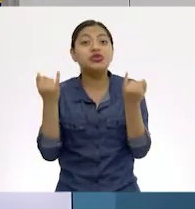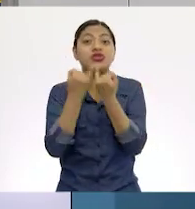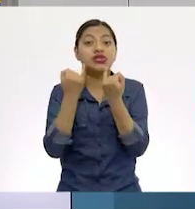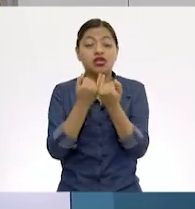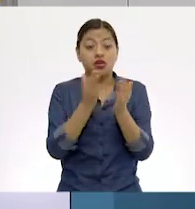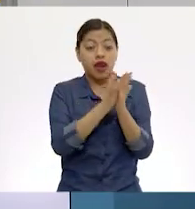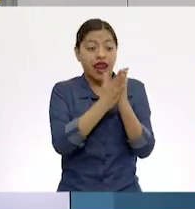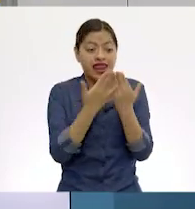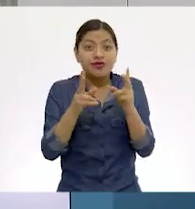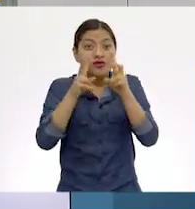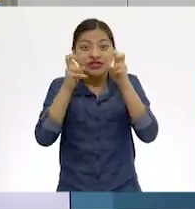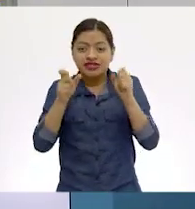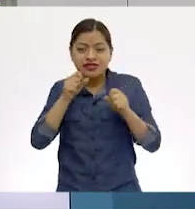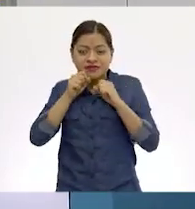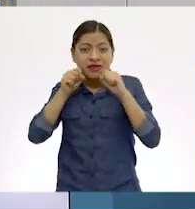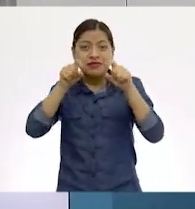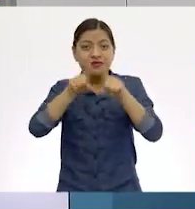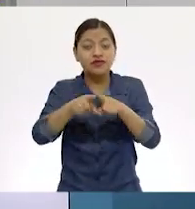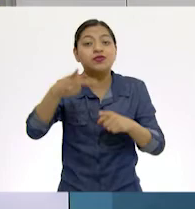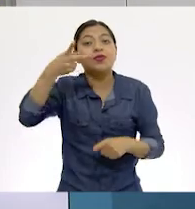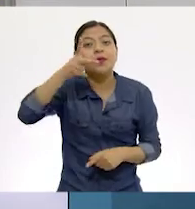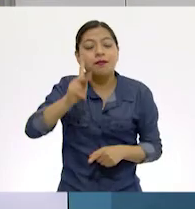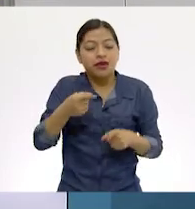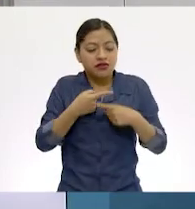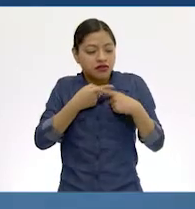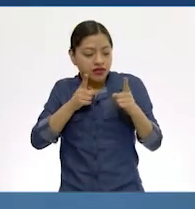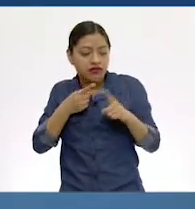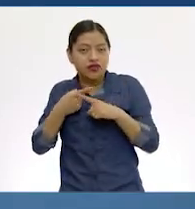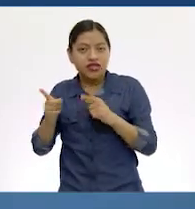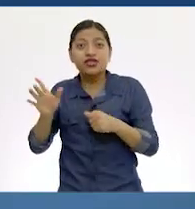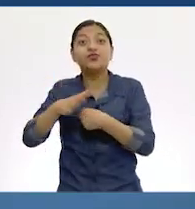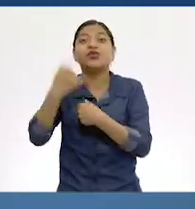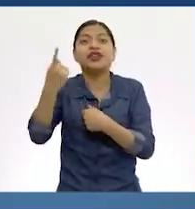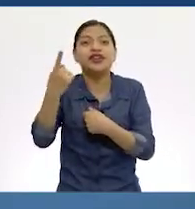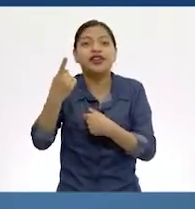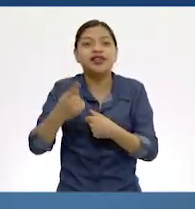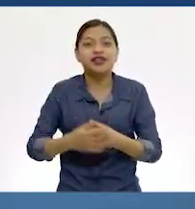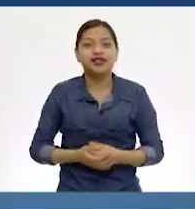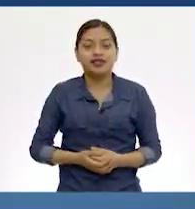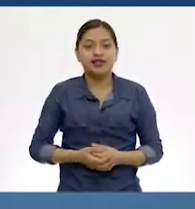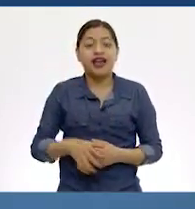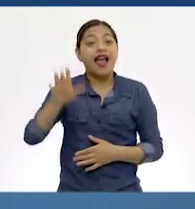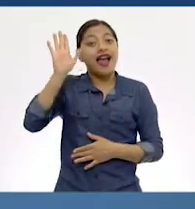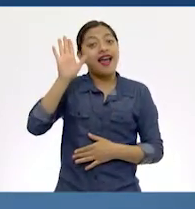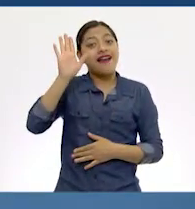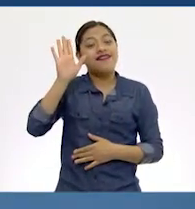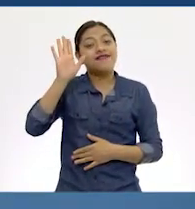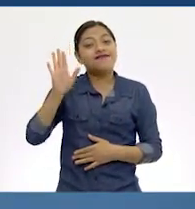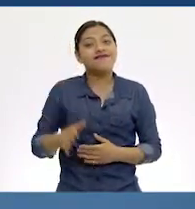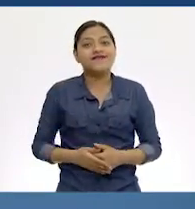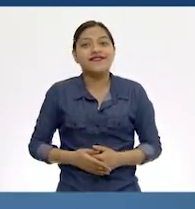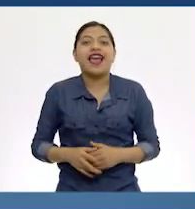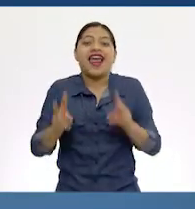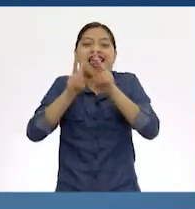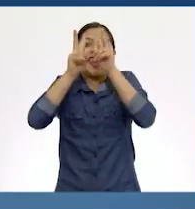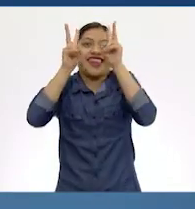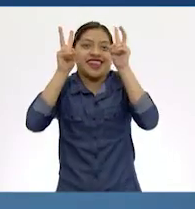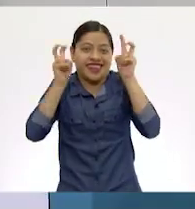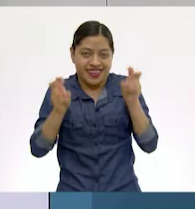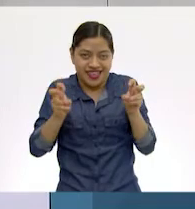sobre el mismo tema, pero ¿qué es lo que los distingue? ¡Ah! ¡Yo! ¡El